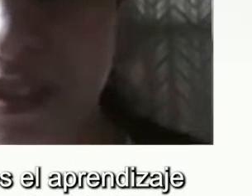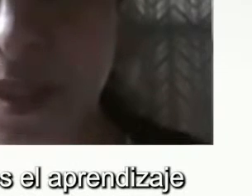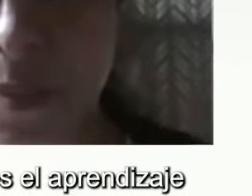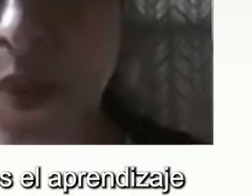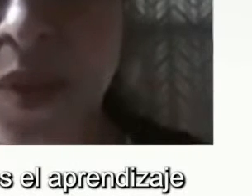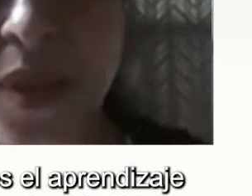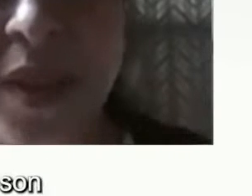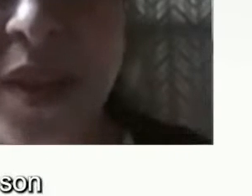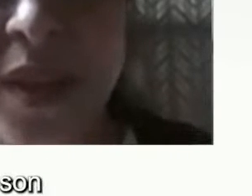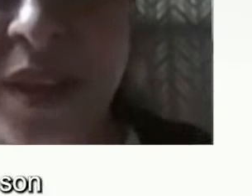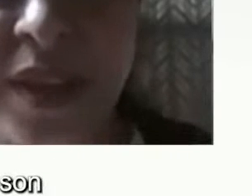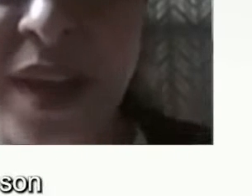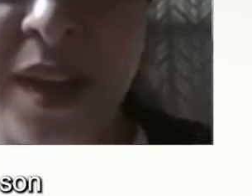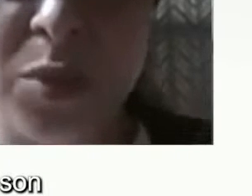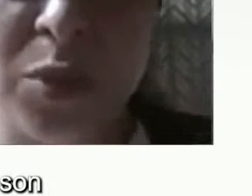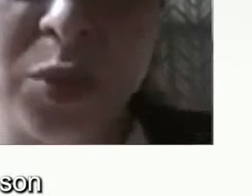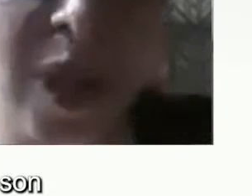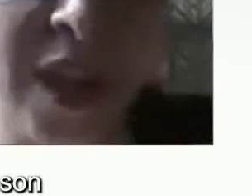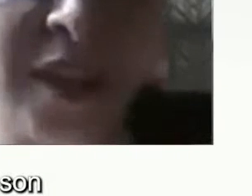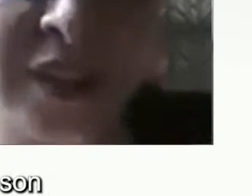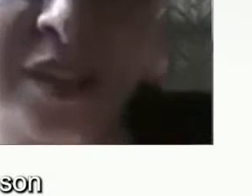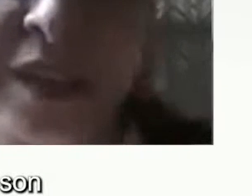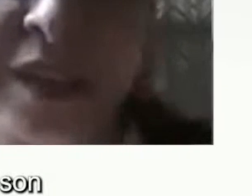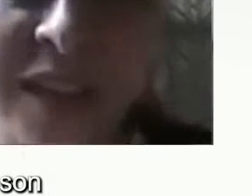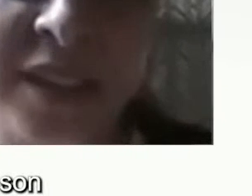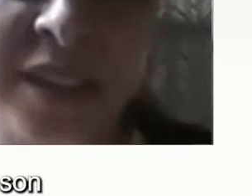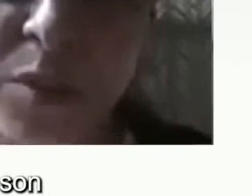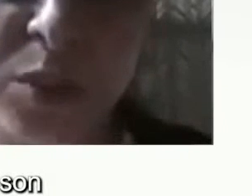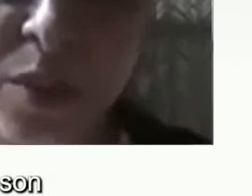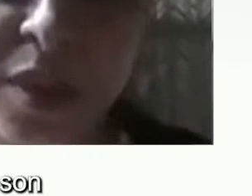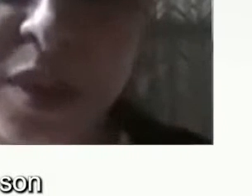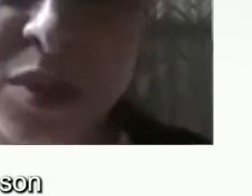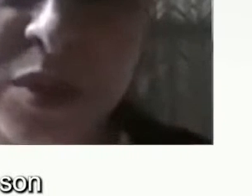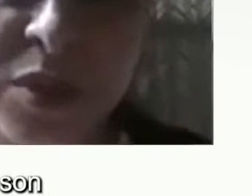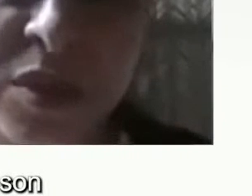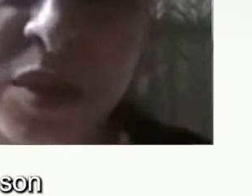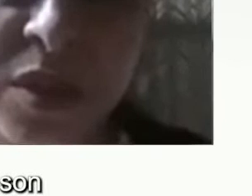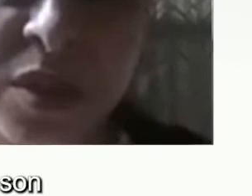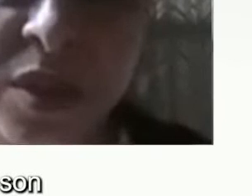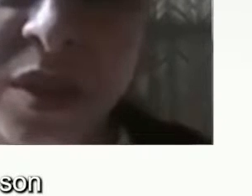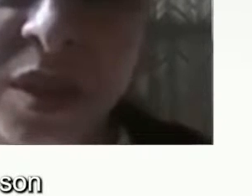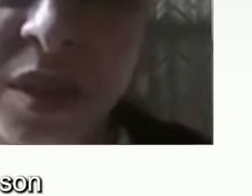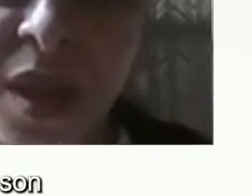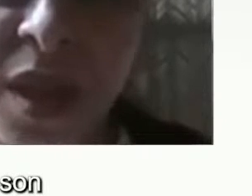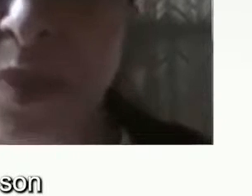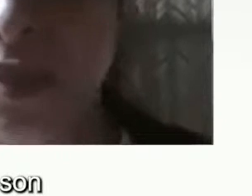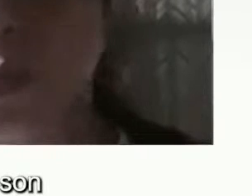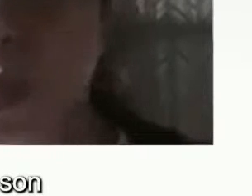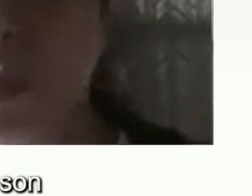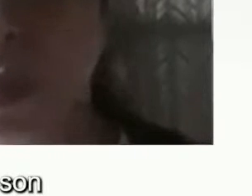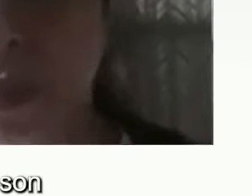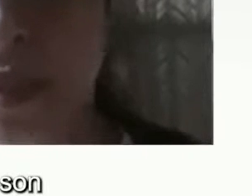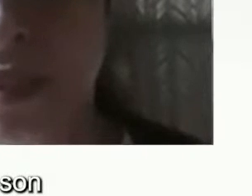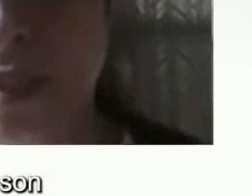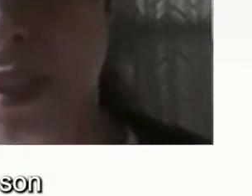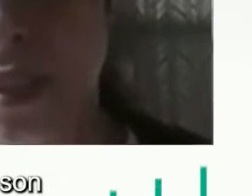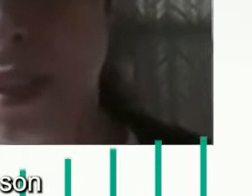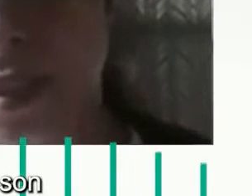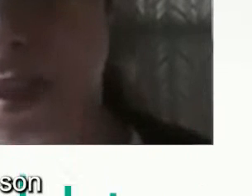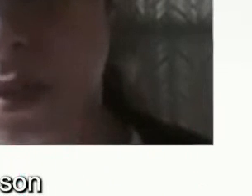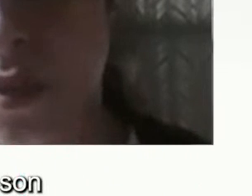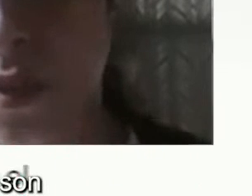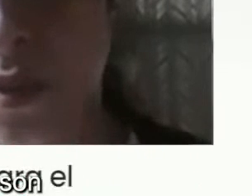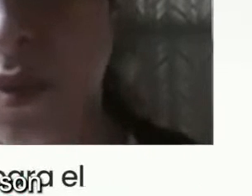actividades de este tipo. La cultura, el arte y la cultura creo que son aspectos muy importantes